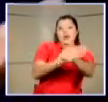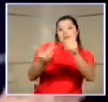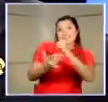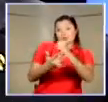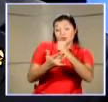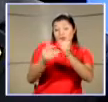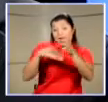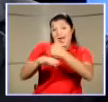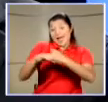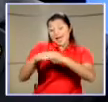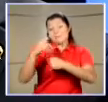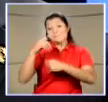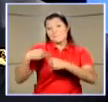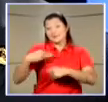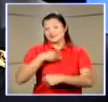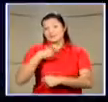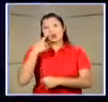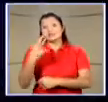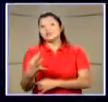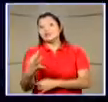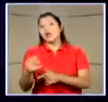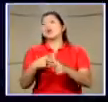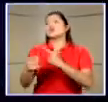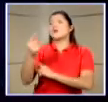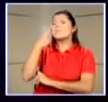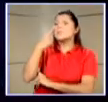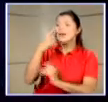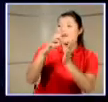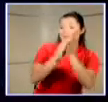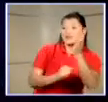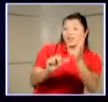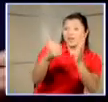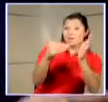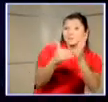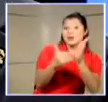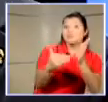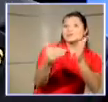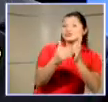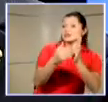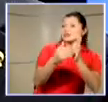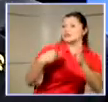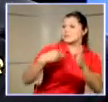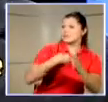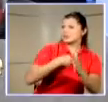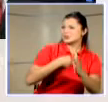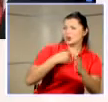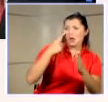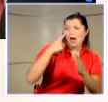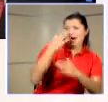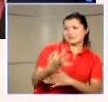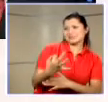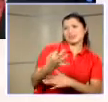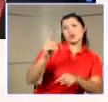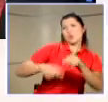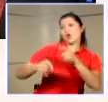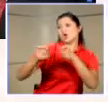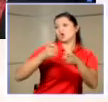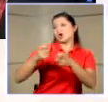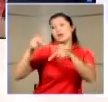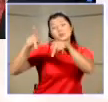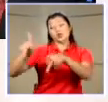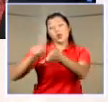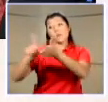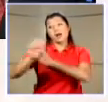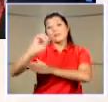avanza. Usted sabe, entonces le quitamos 10.000 millones al Ministerio de Hacienda y no se va a poder controlar a los ladrones de impuestos. ¿Cuánto ha